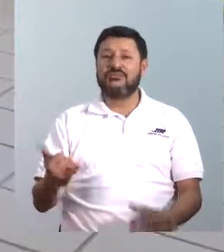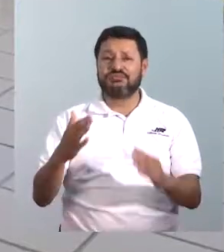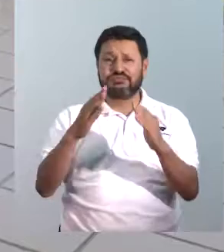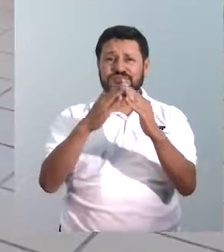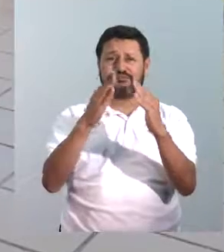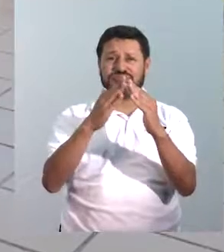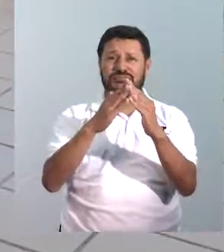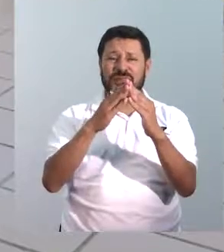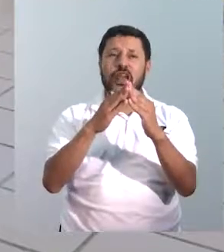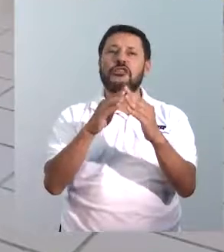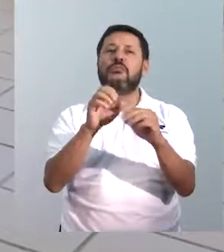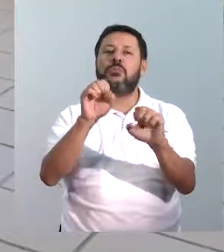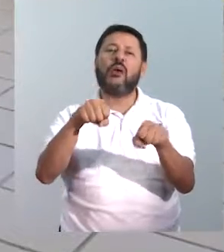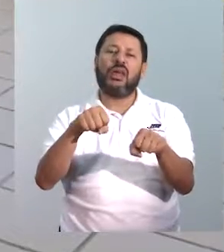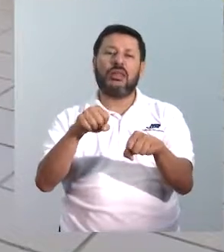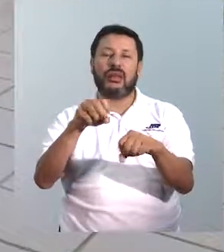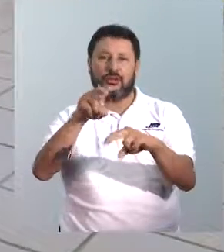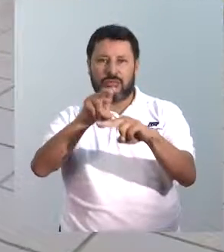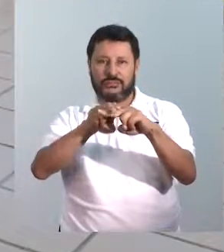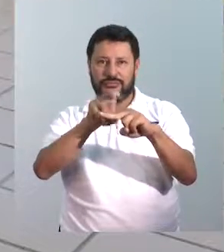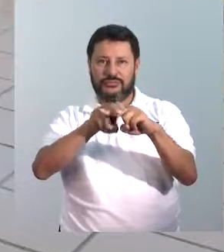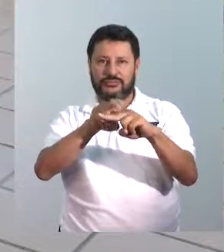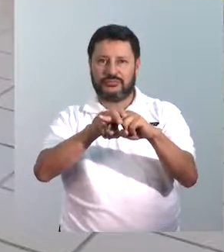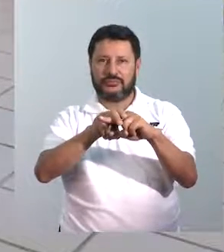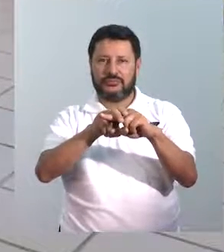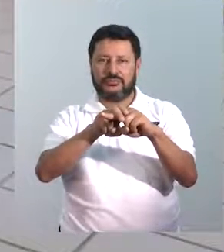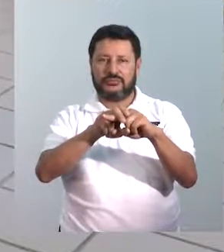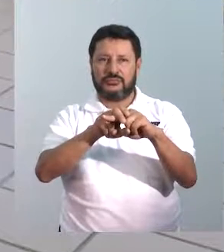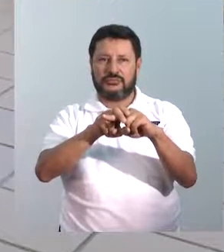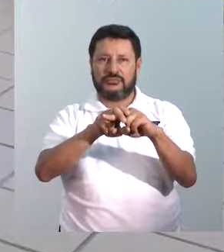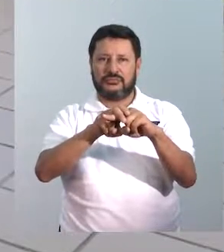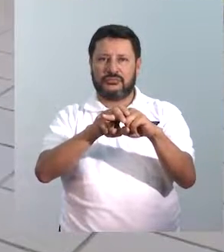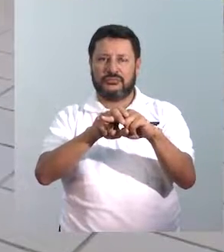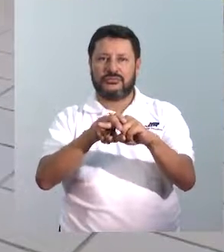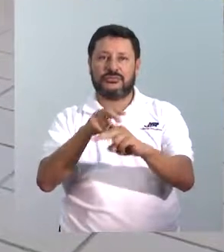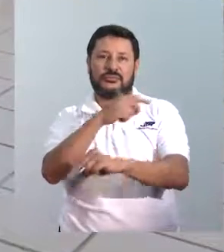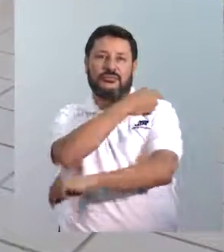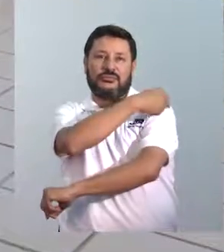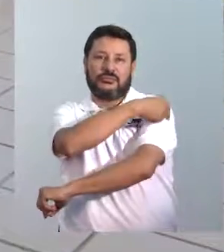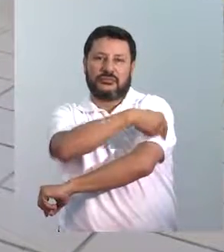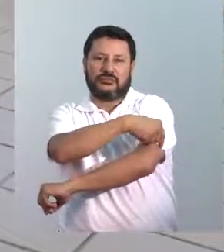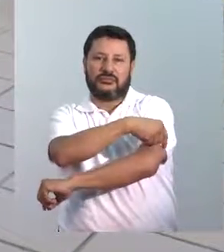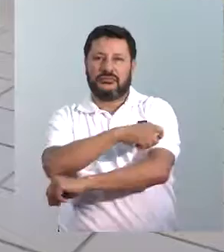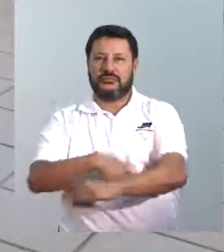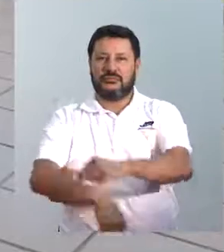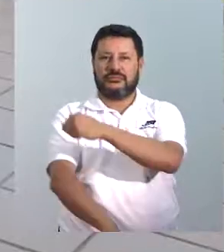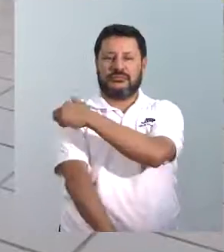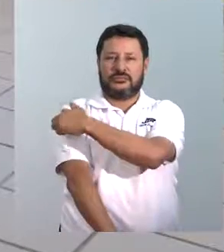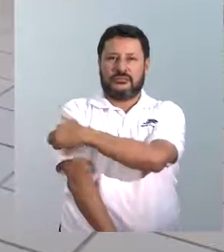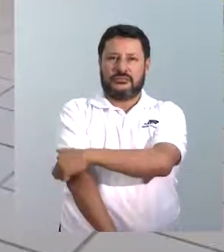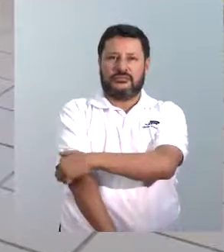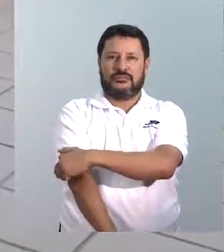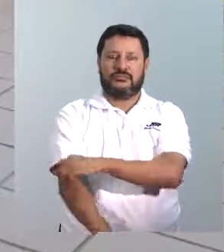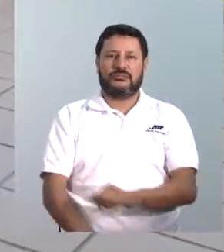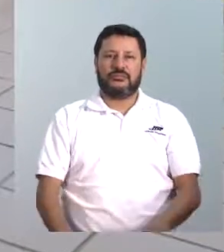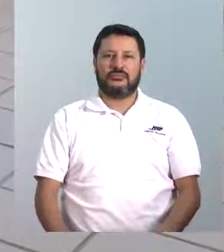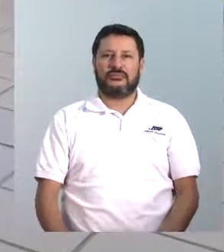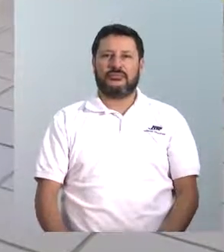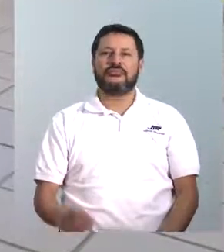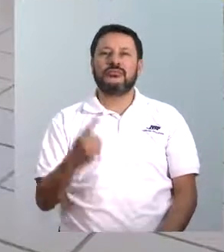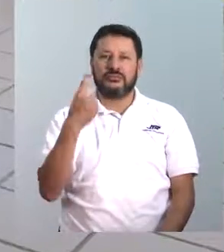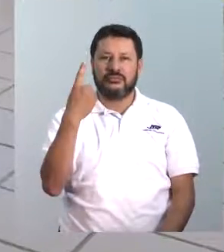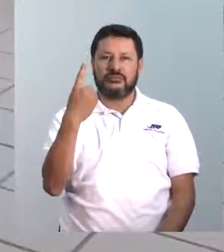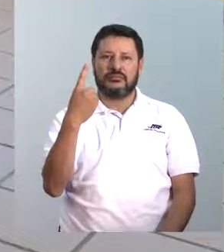En casa también se puede trabajar con una silla. Vamos a trabajar lo que es la parte posterior de los brazos, muy sencillo, con nuestra primera